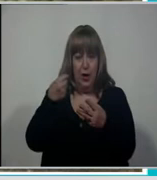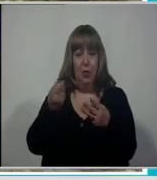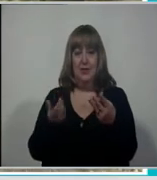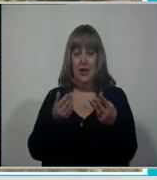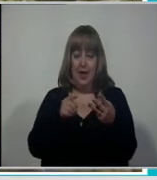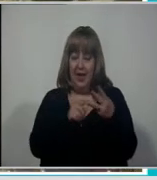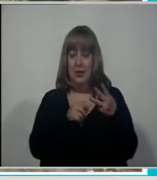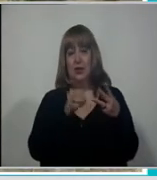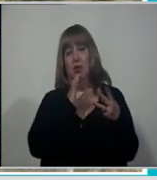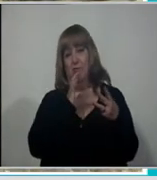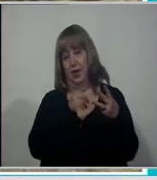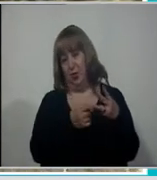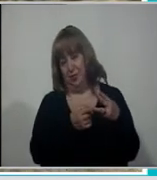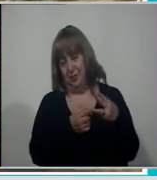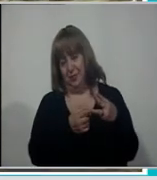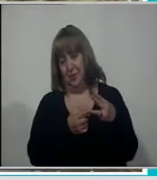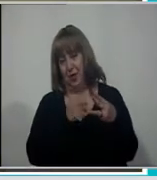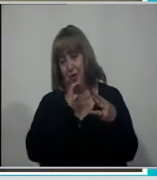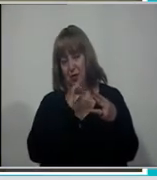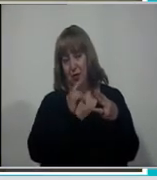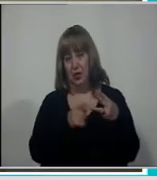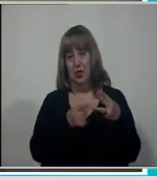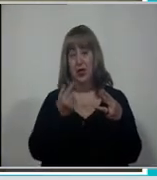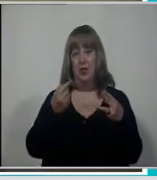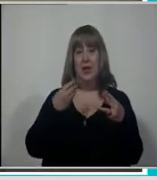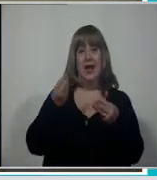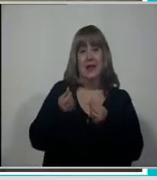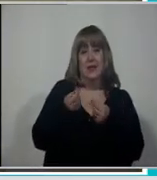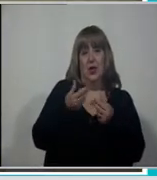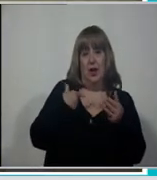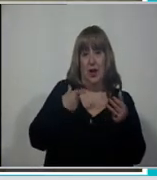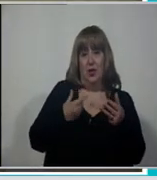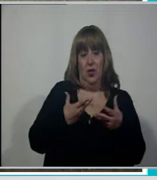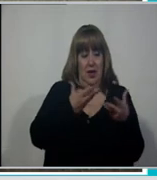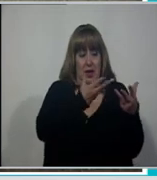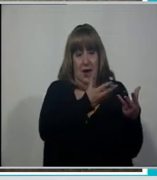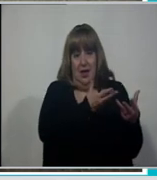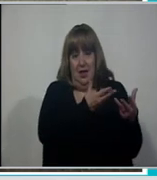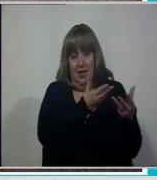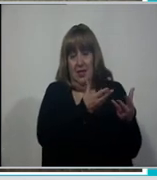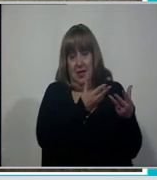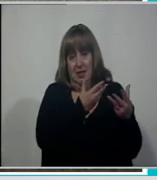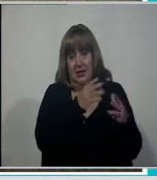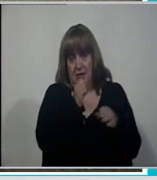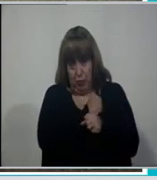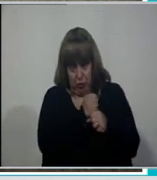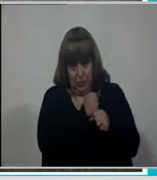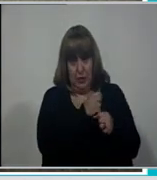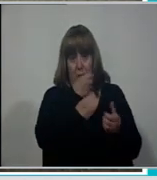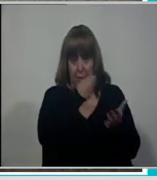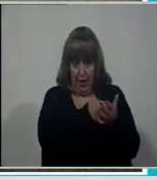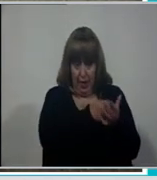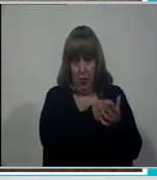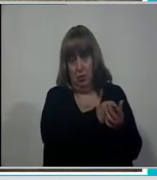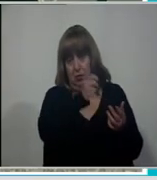porque es el tesorero el que autoriza el pago a un auxiliar que ni siquiera director por él dice no a mí me